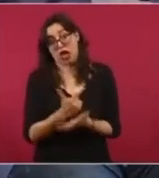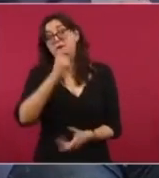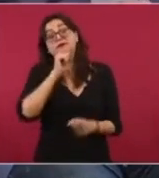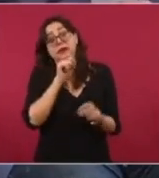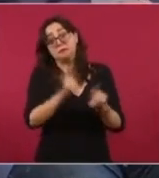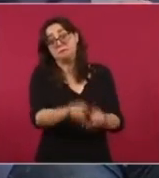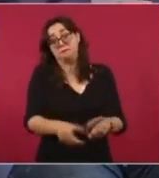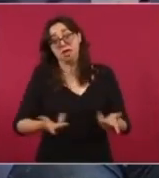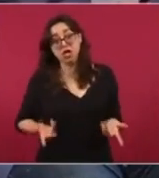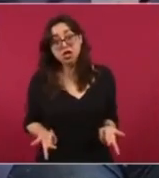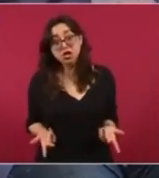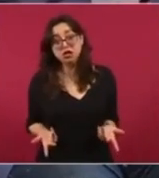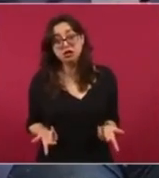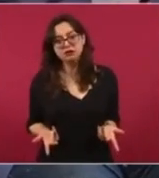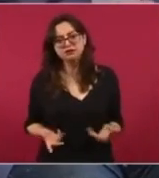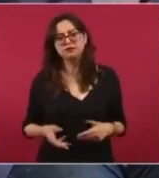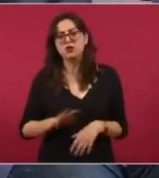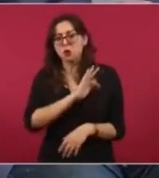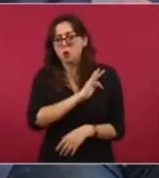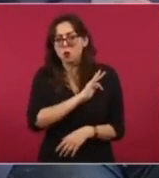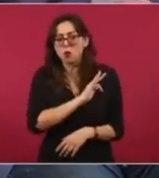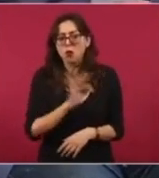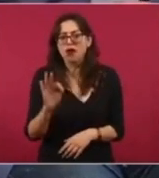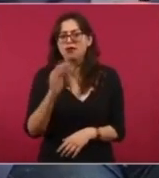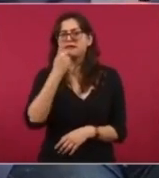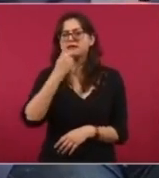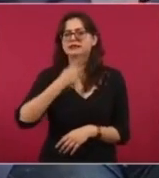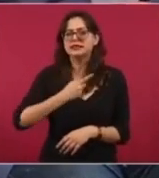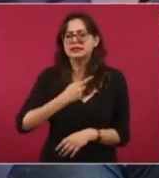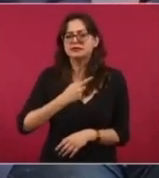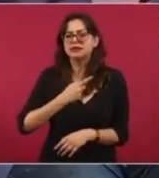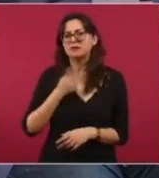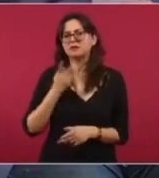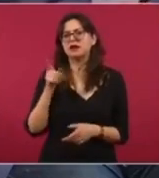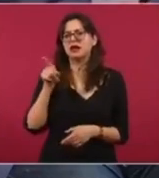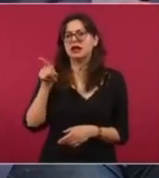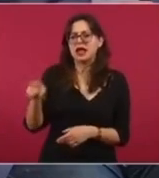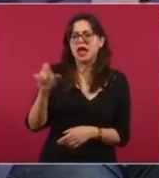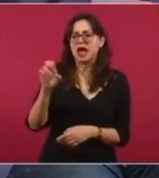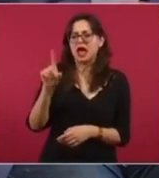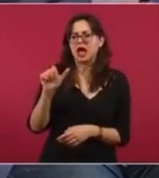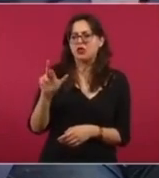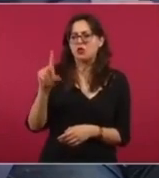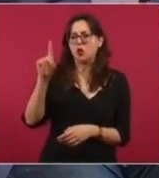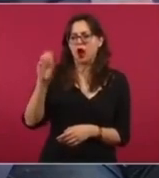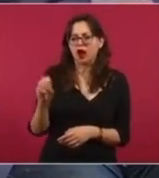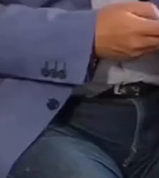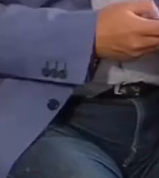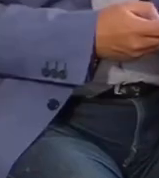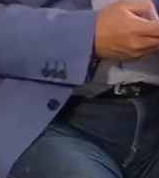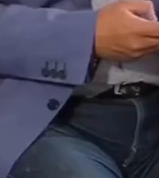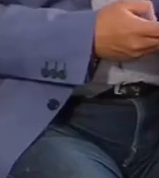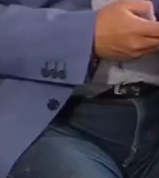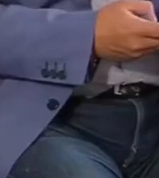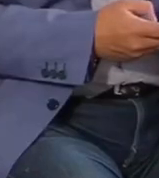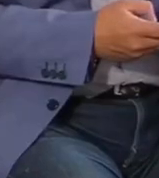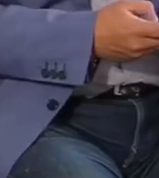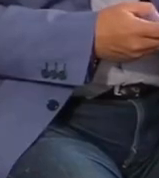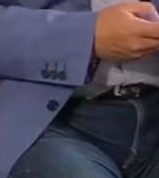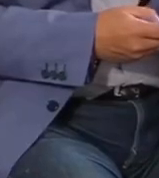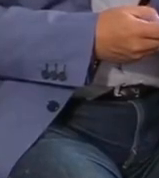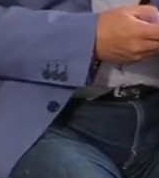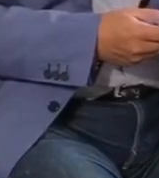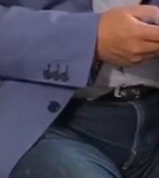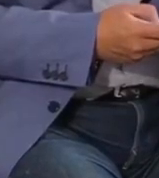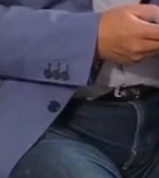preguntar, ¿nos puede platicar por qué se fue Eduardo Medina Mora de la Suprema Corte de Justicia? Solamente usted podría haber